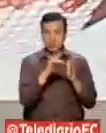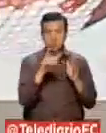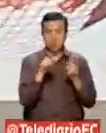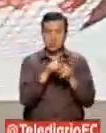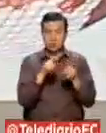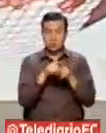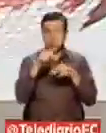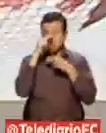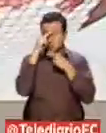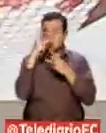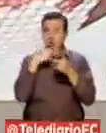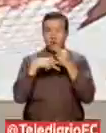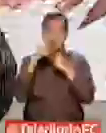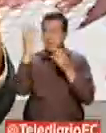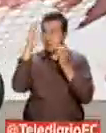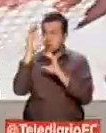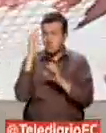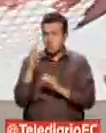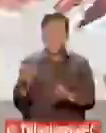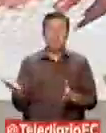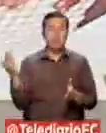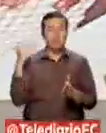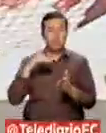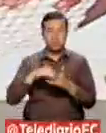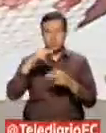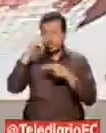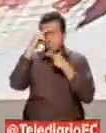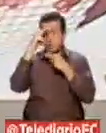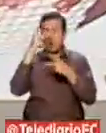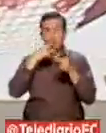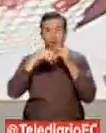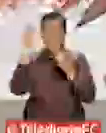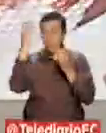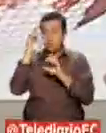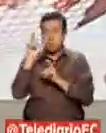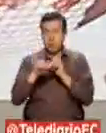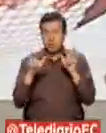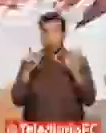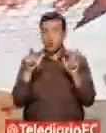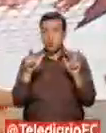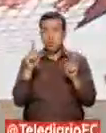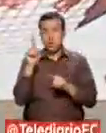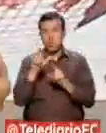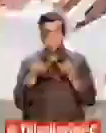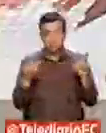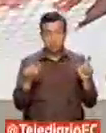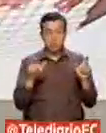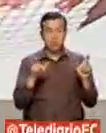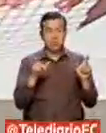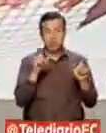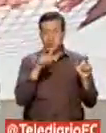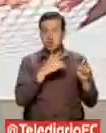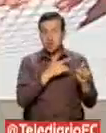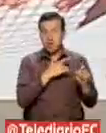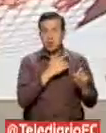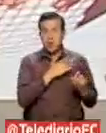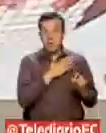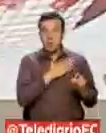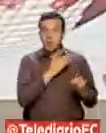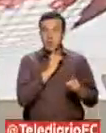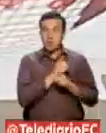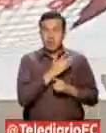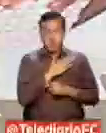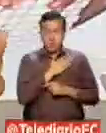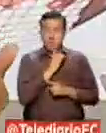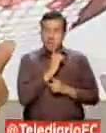circularon. Por eso es que habrá nuevamente noticias falsas mientras hay gente que las comparte. Los bots existen porque hay gente que se la cree, ¿sí? Y